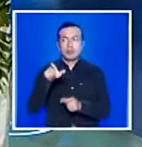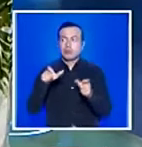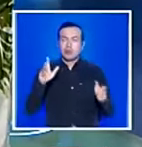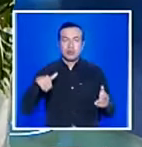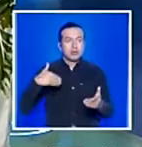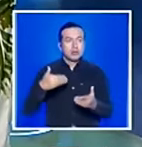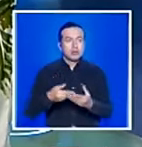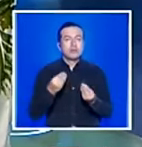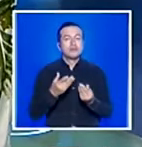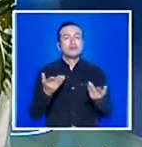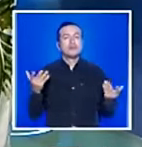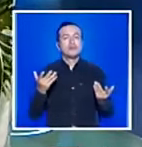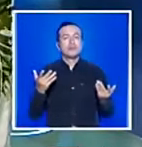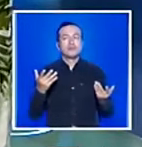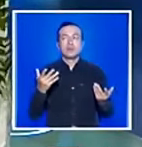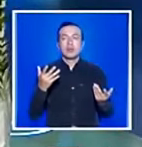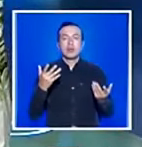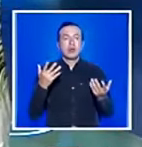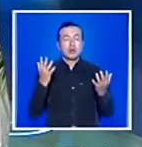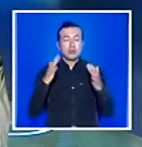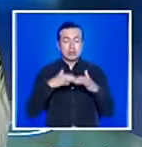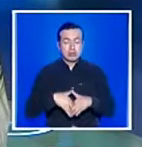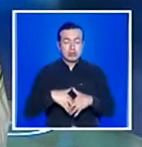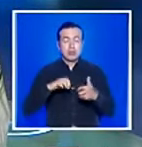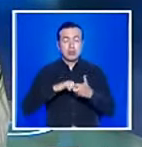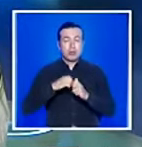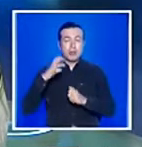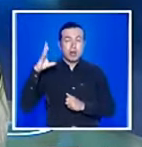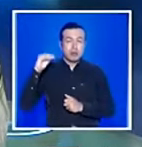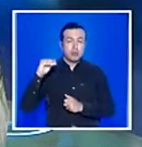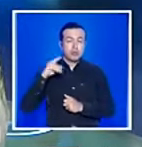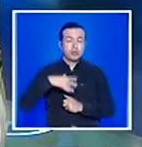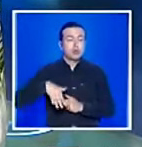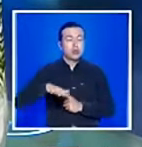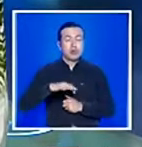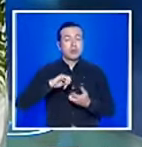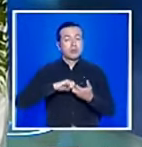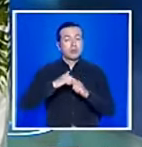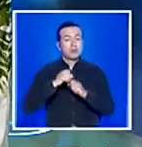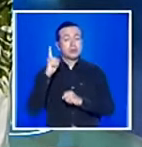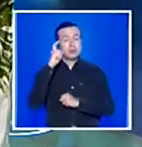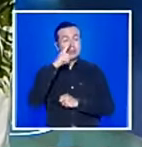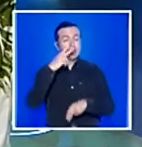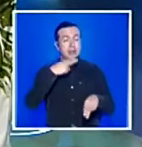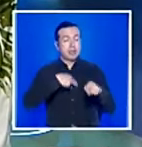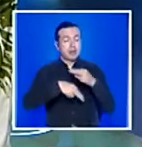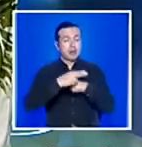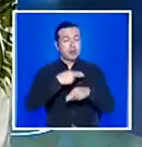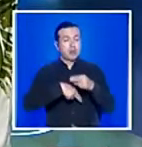recibir para no perder en medio de toda la crisis energética que estamos viviendo. Todavía más, son negocios donde no